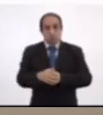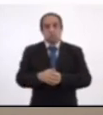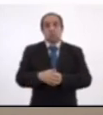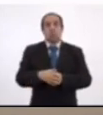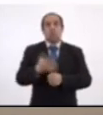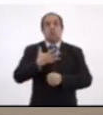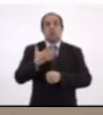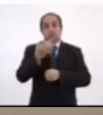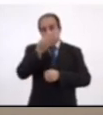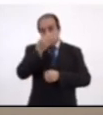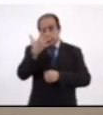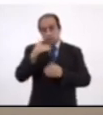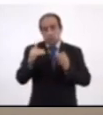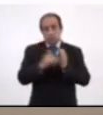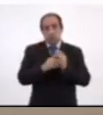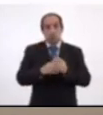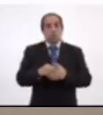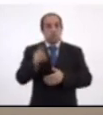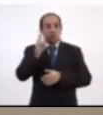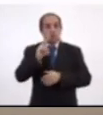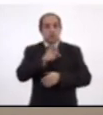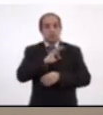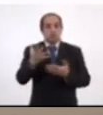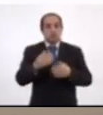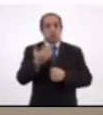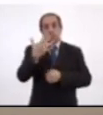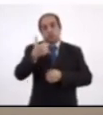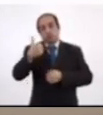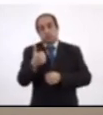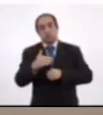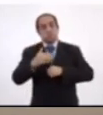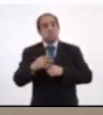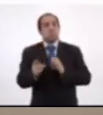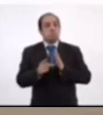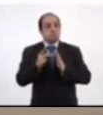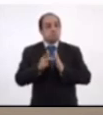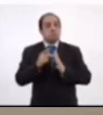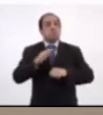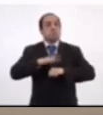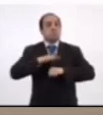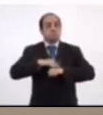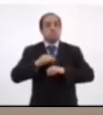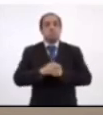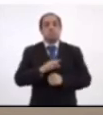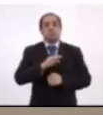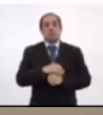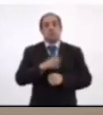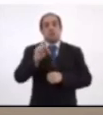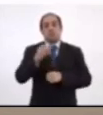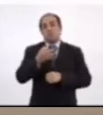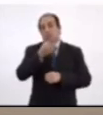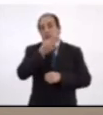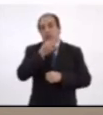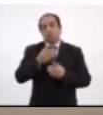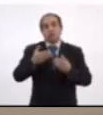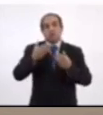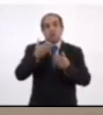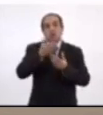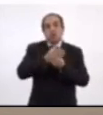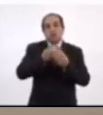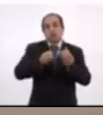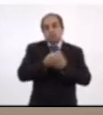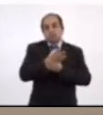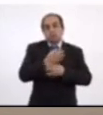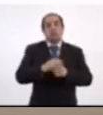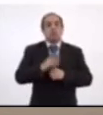de 5.000 pruebas, pero podemos hacer 5 o 6 veces más sin ningún problema, entonces los esperamos. En menos de media hora entran y salen con un resultado en la mayoría de los